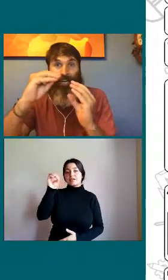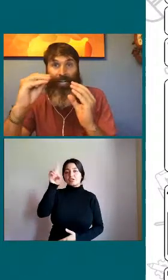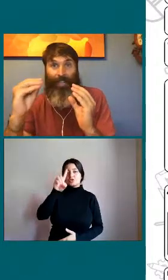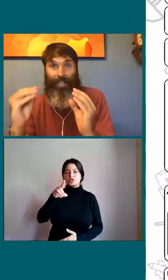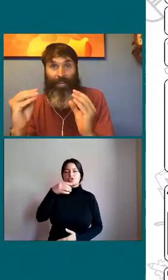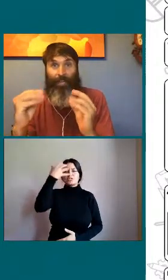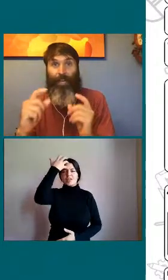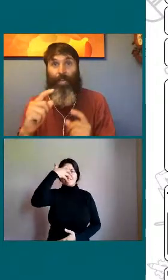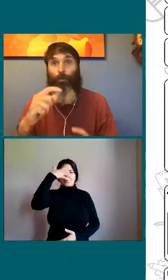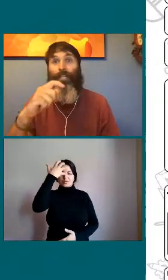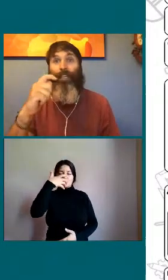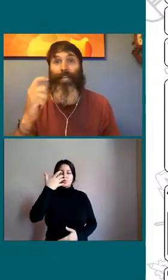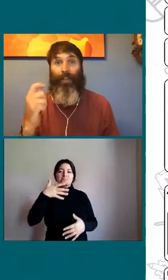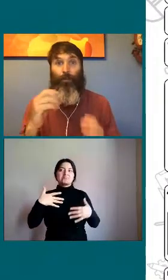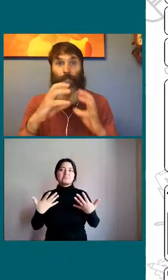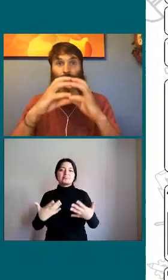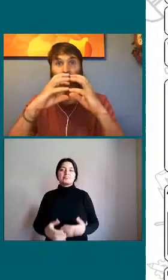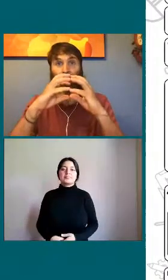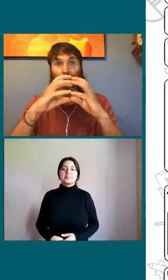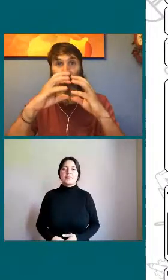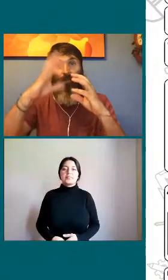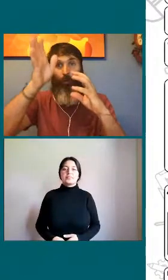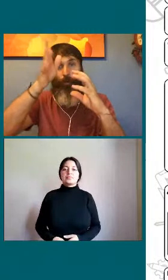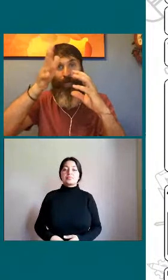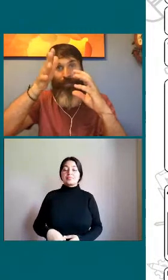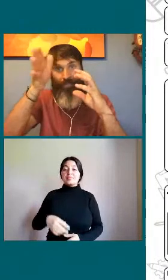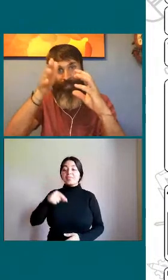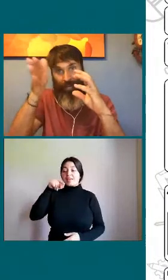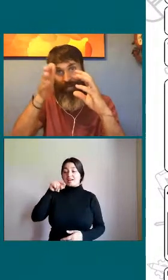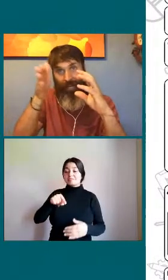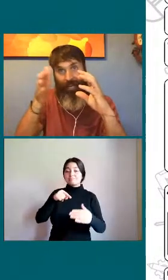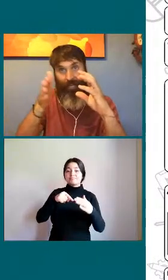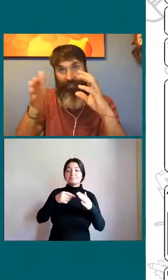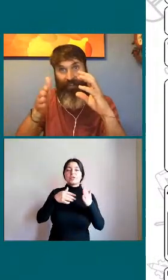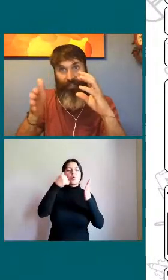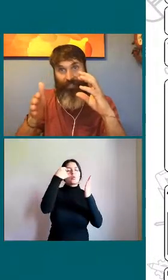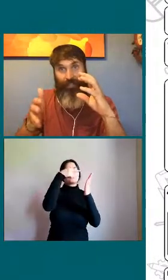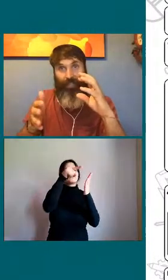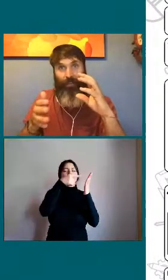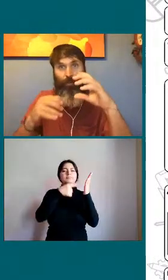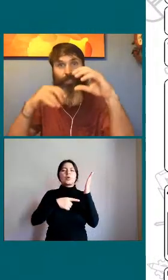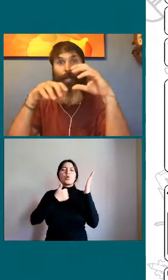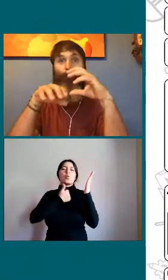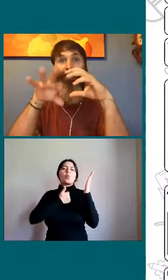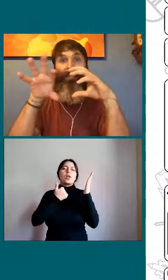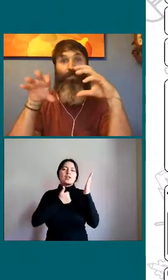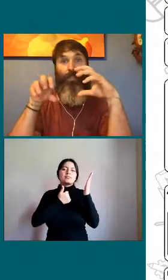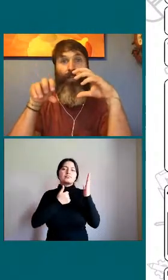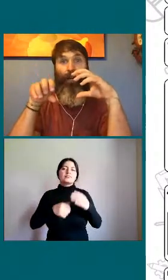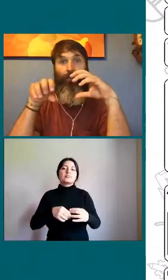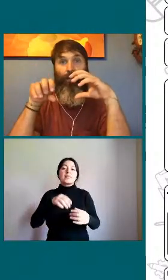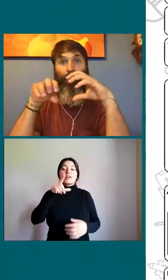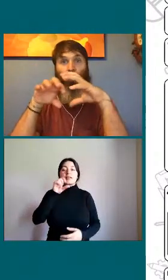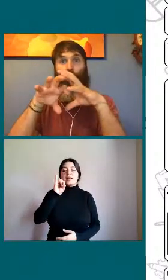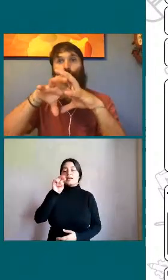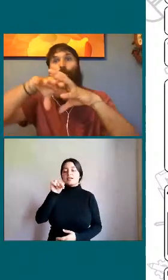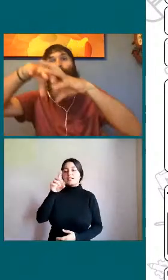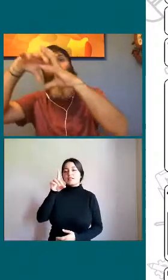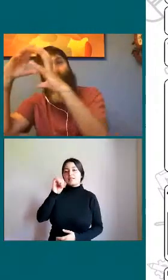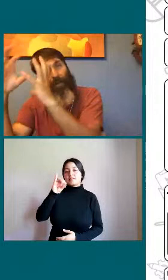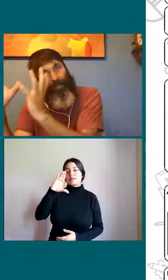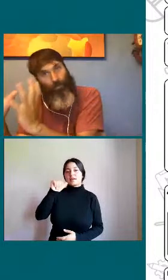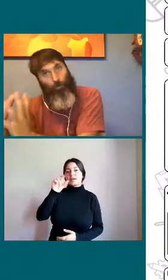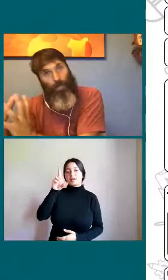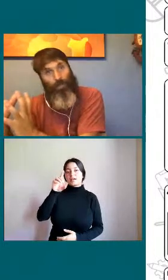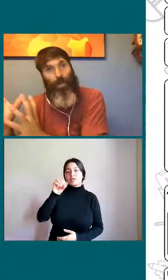voy a aterrizar en un indicador, es decir, el criterio lo voy a desgranar en diferentes indicadores y esos indicadores los voy